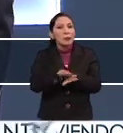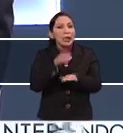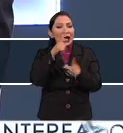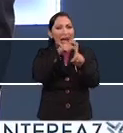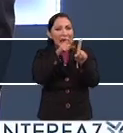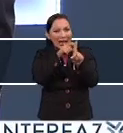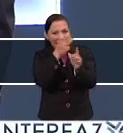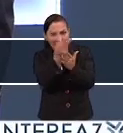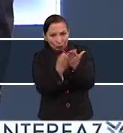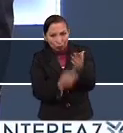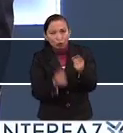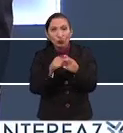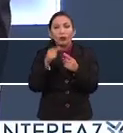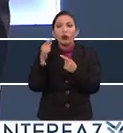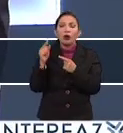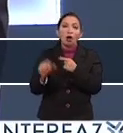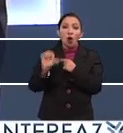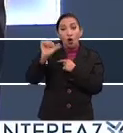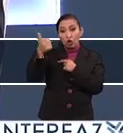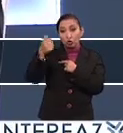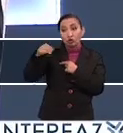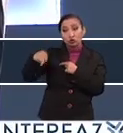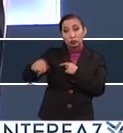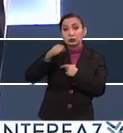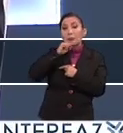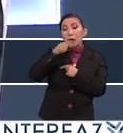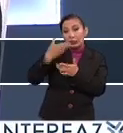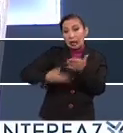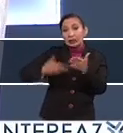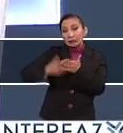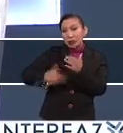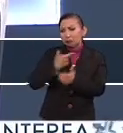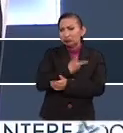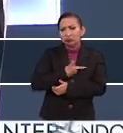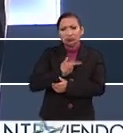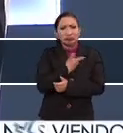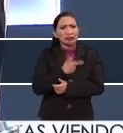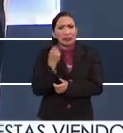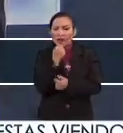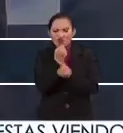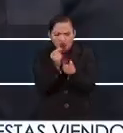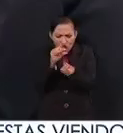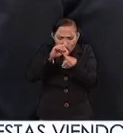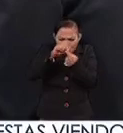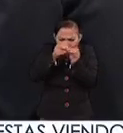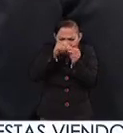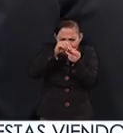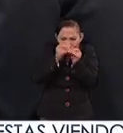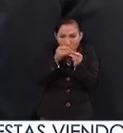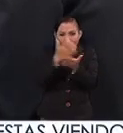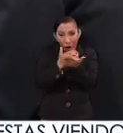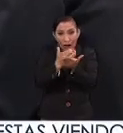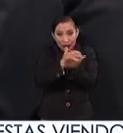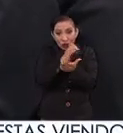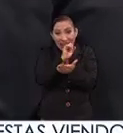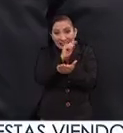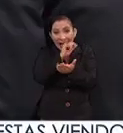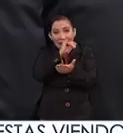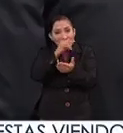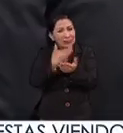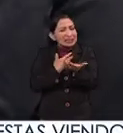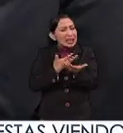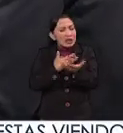con caricatura, con dibujo. En algunos casos hacemos talleres que gustan muchísimos de miniaturas, porque la colección del Estanquillo